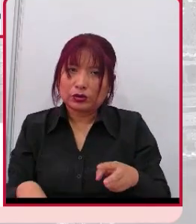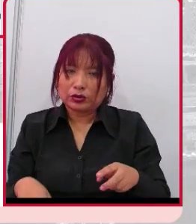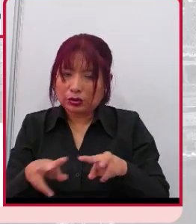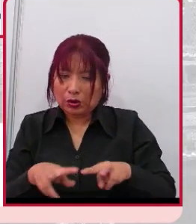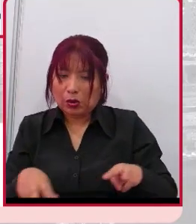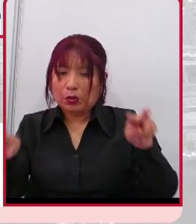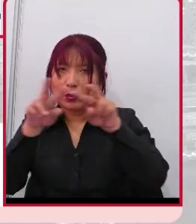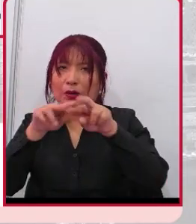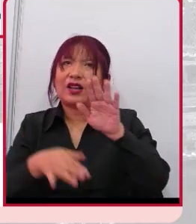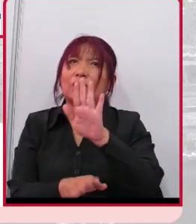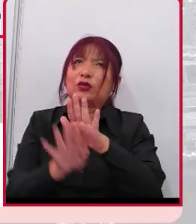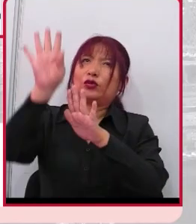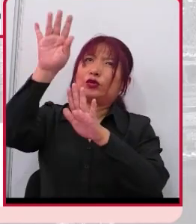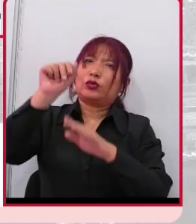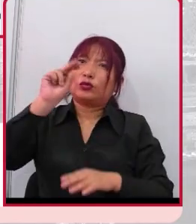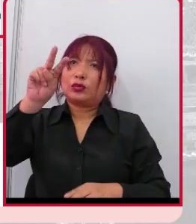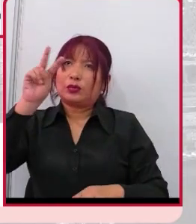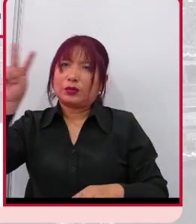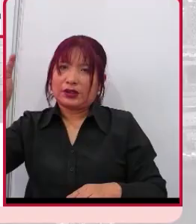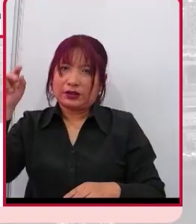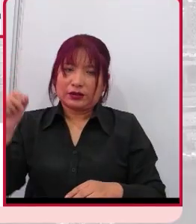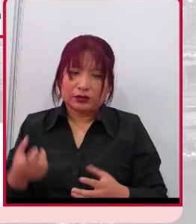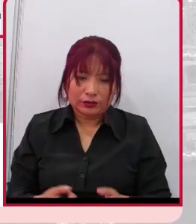disparaba totalmente con un valor de 22.